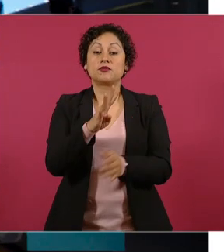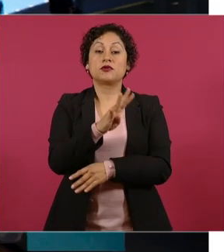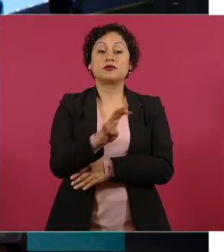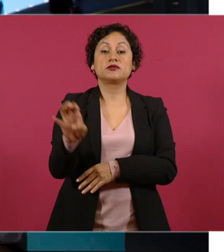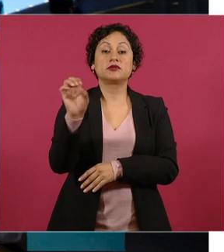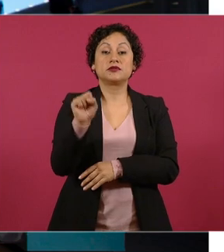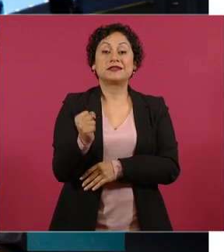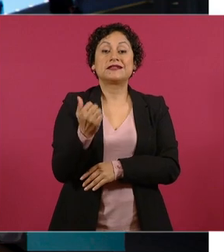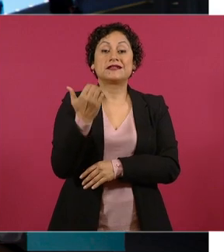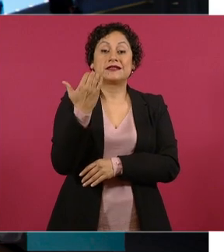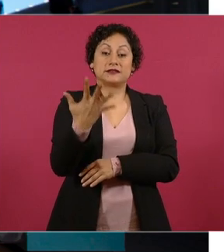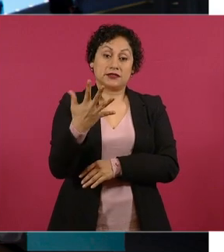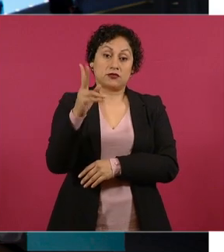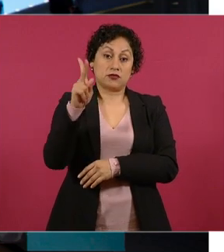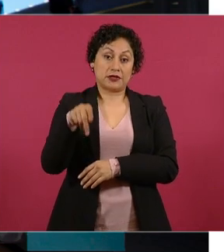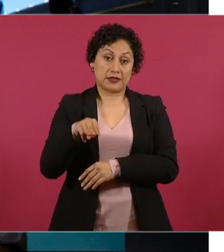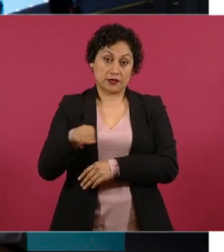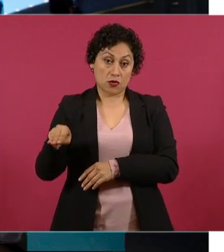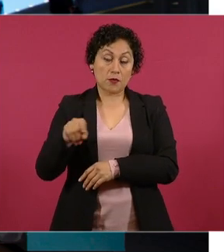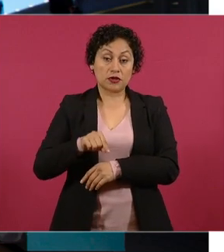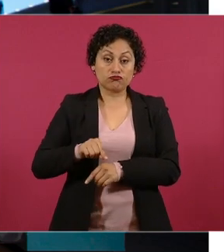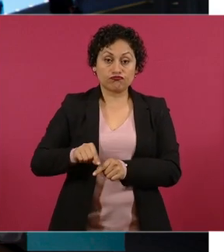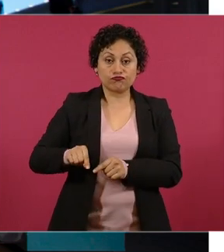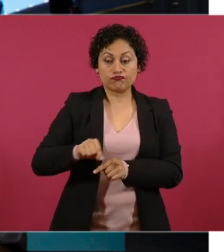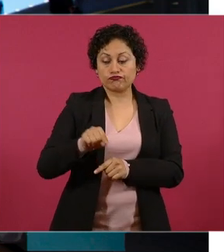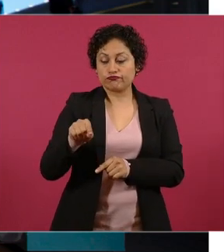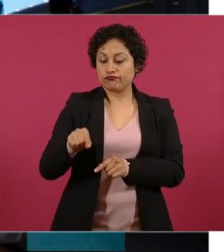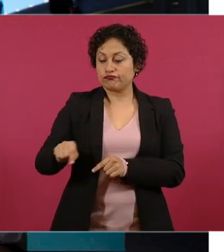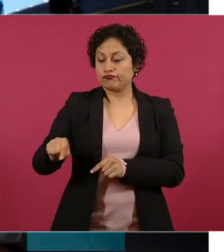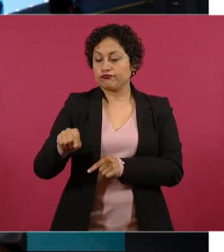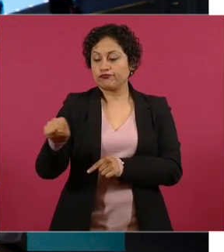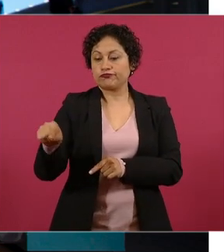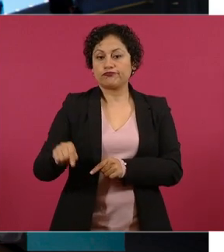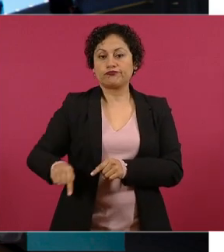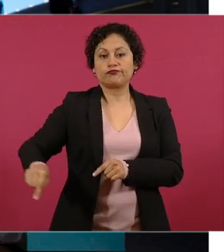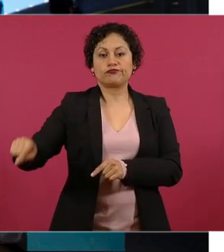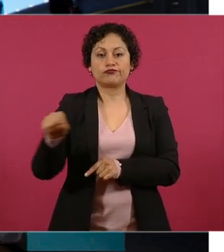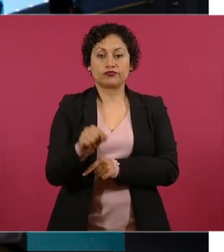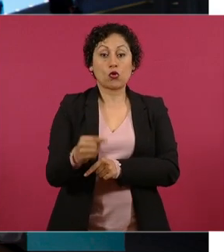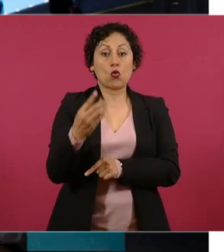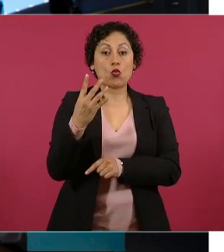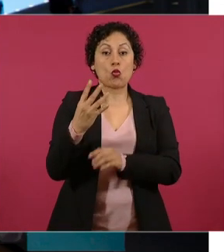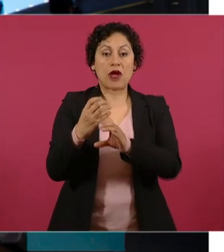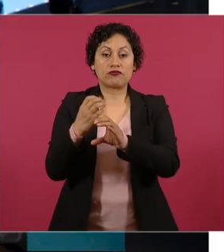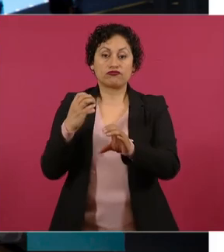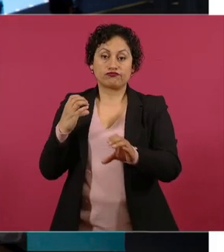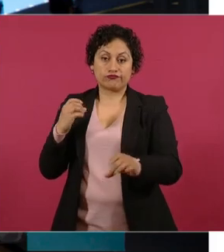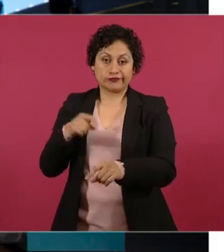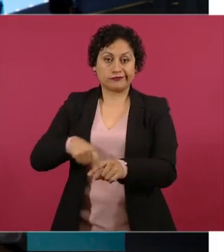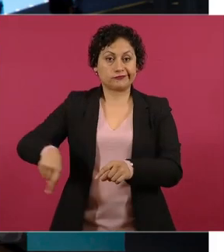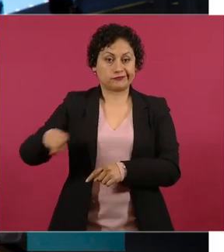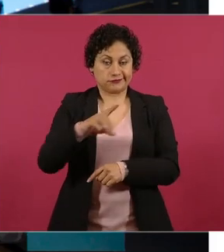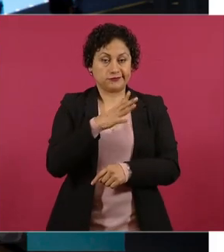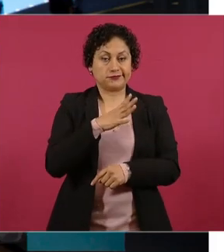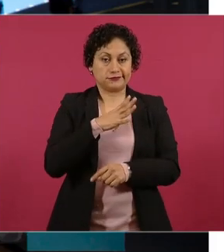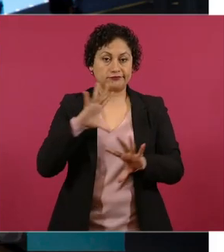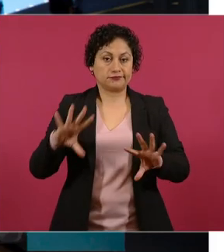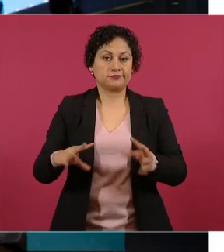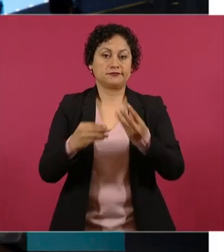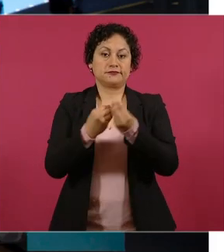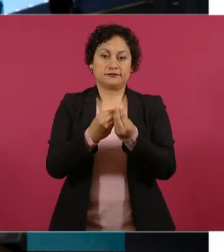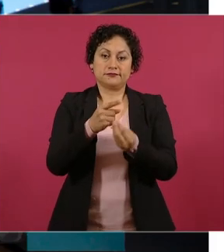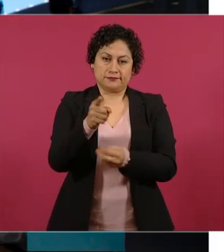112.465 kilómetros, sumando los recorridos de nuestros cuatro trenes. Como ven, el esfuerzo ha sido constante y va a ir en